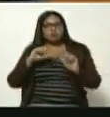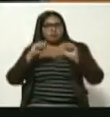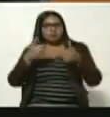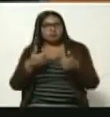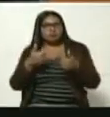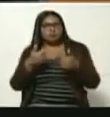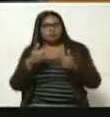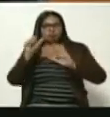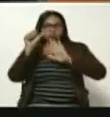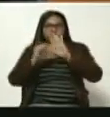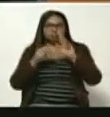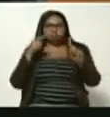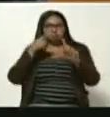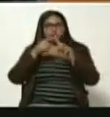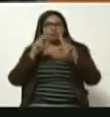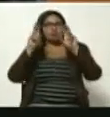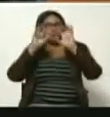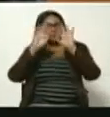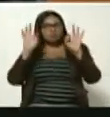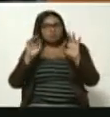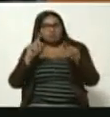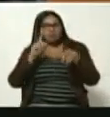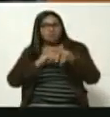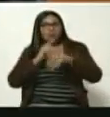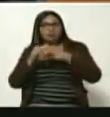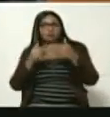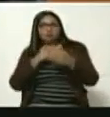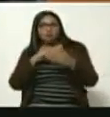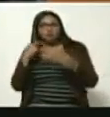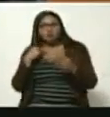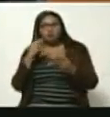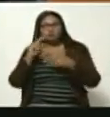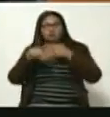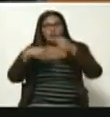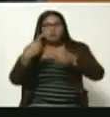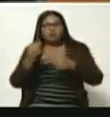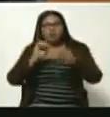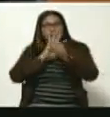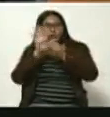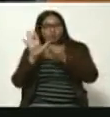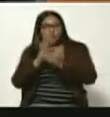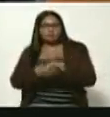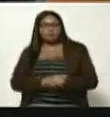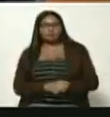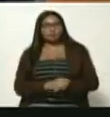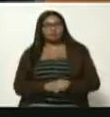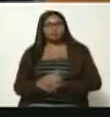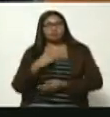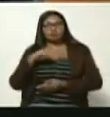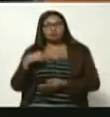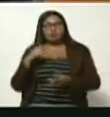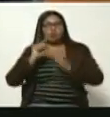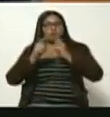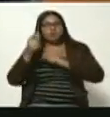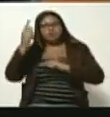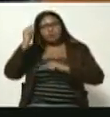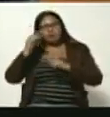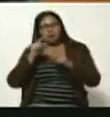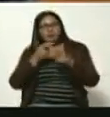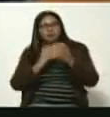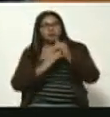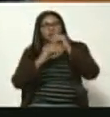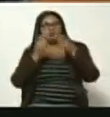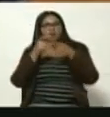tránsito hacia una nueva época, la época de la post-pandemia. Tan solo hace unos días el director general de